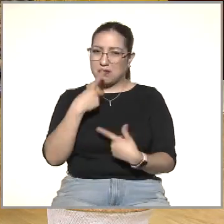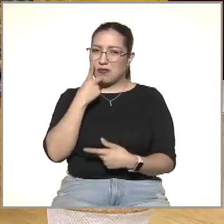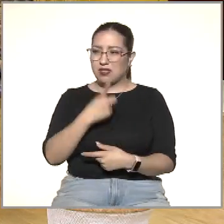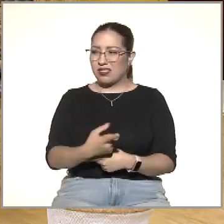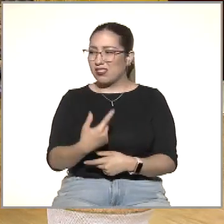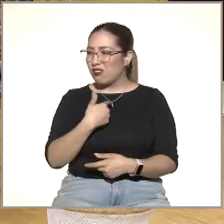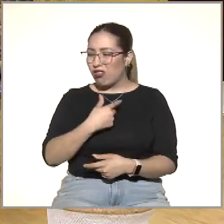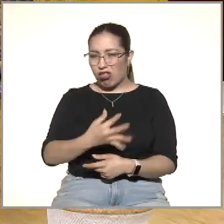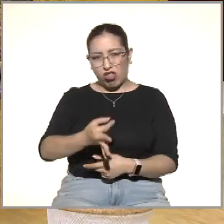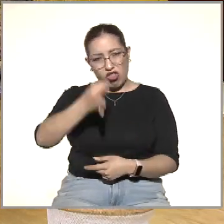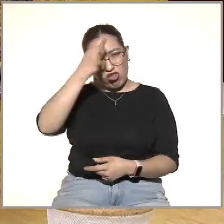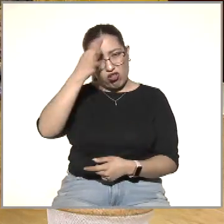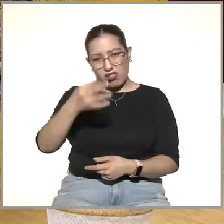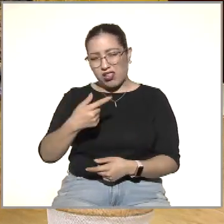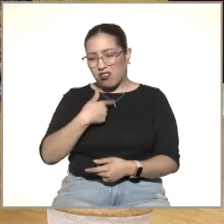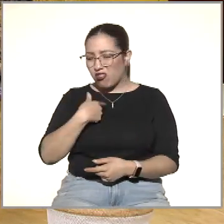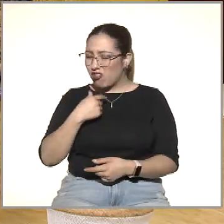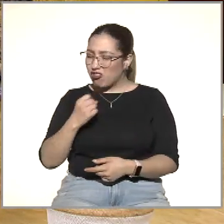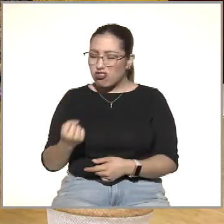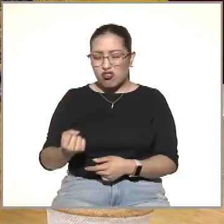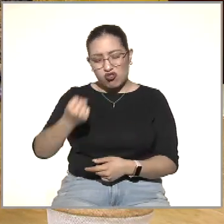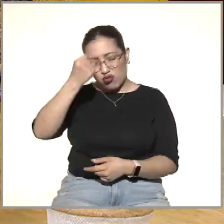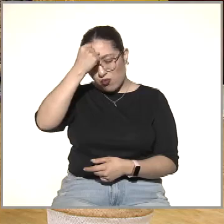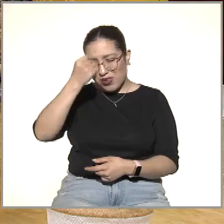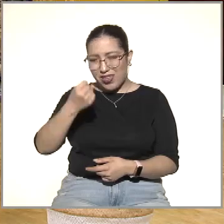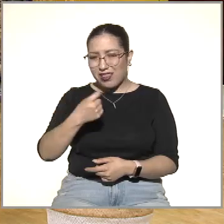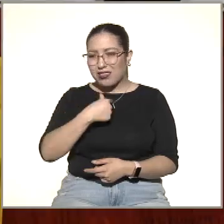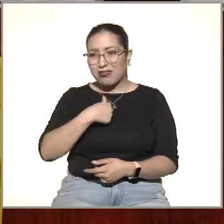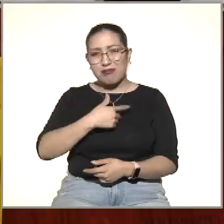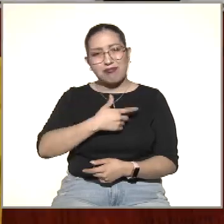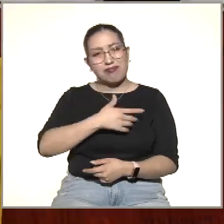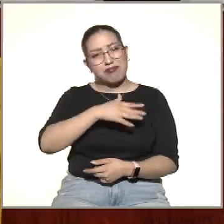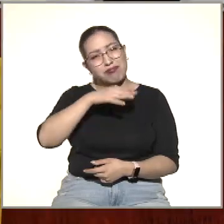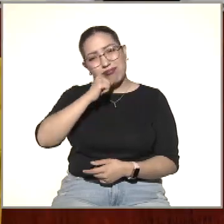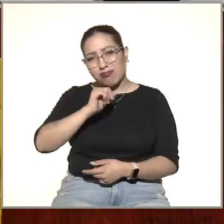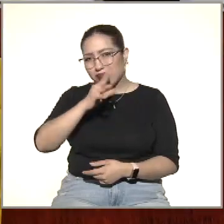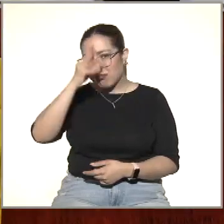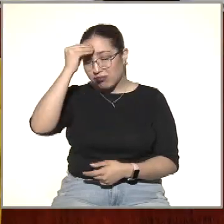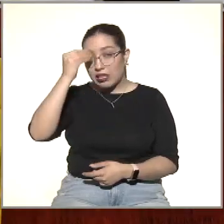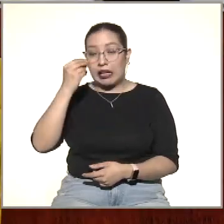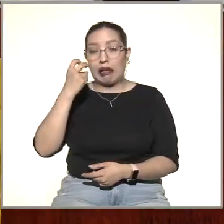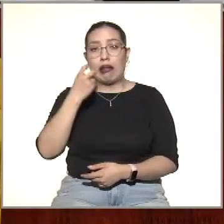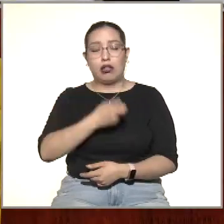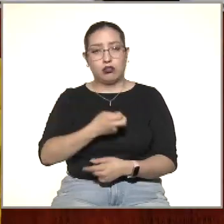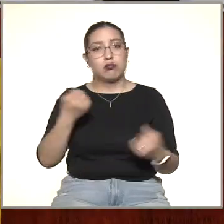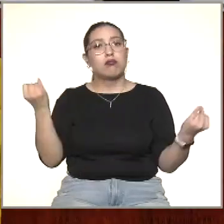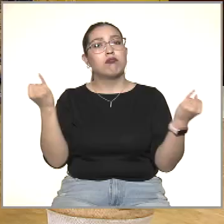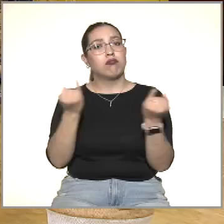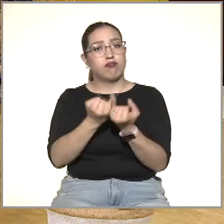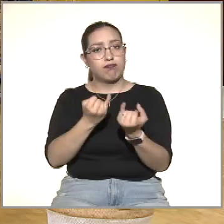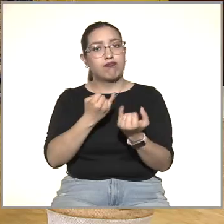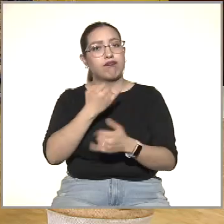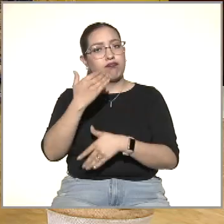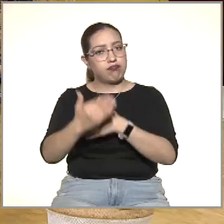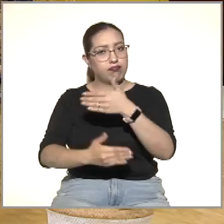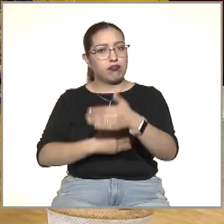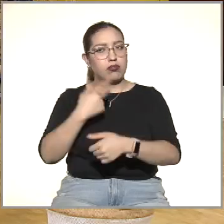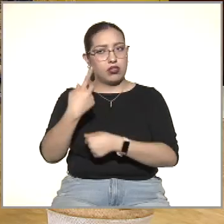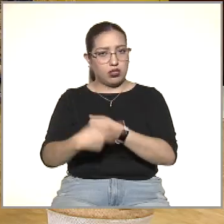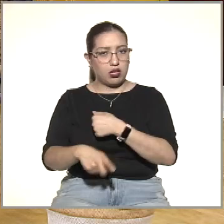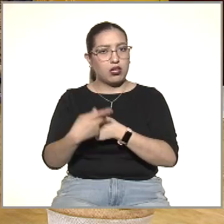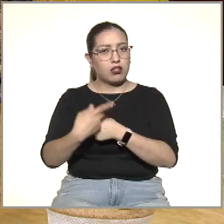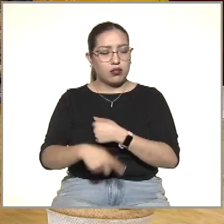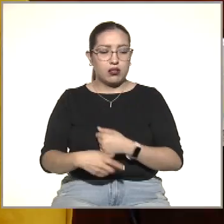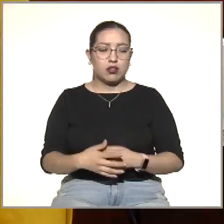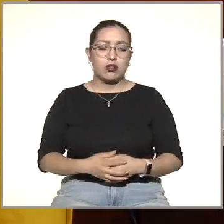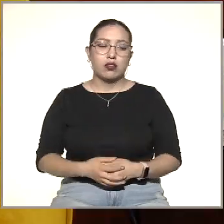estúpida, cómo, o sea, no puedo aprender, no sé, o sea, qué tanto eso nos hace daño, ¿no? ¿Qué querías decir algo? Adelante.